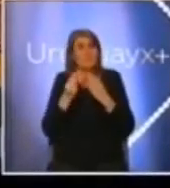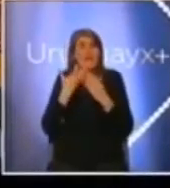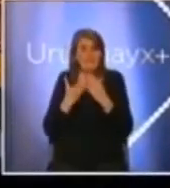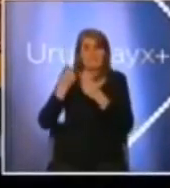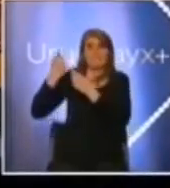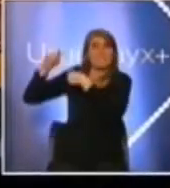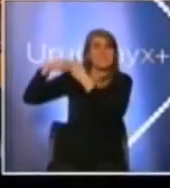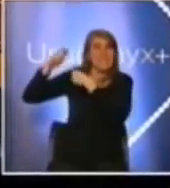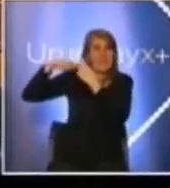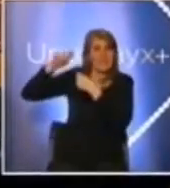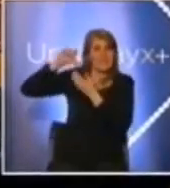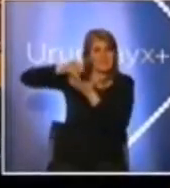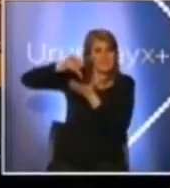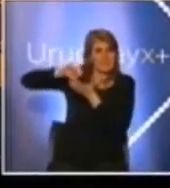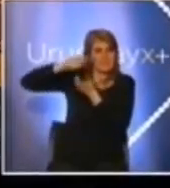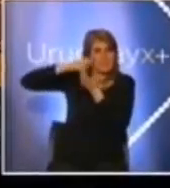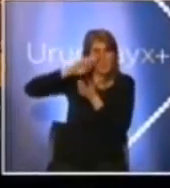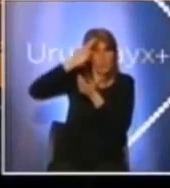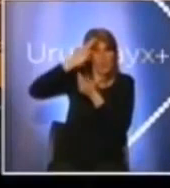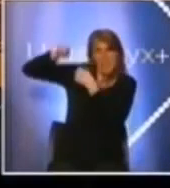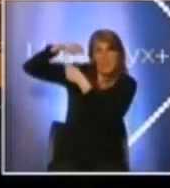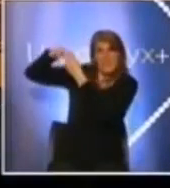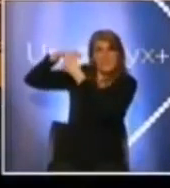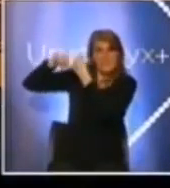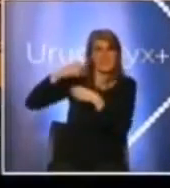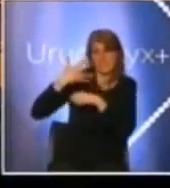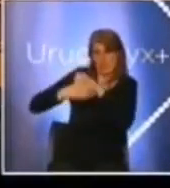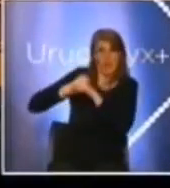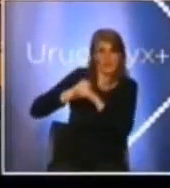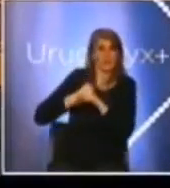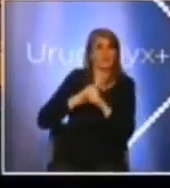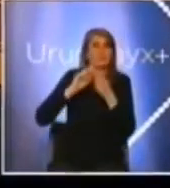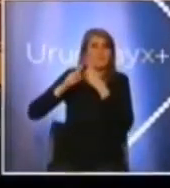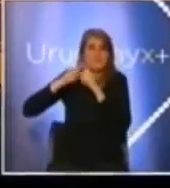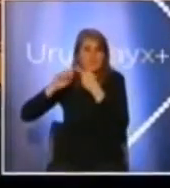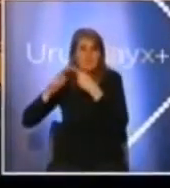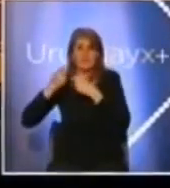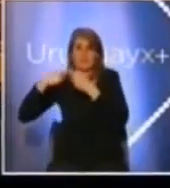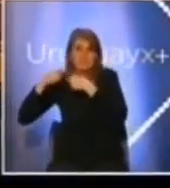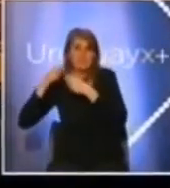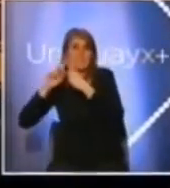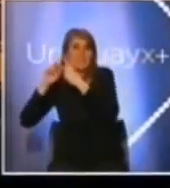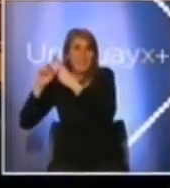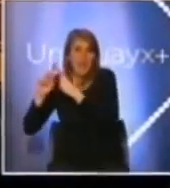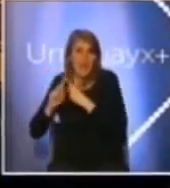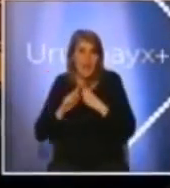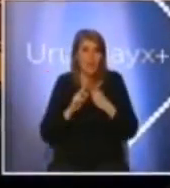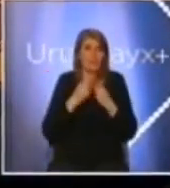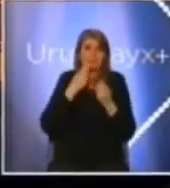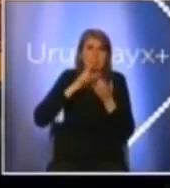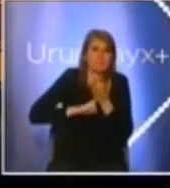en un periodo de 5 años. Negociaremos tratados para evitar la doble imposición tributaria con